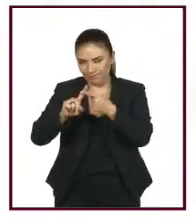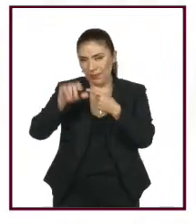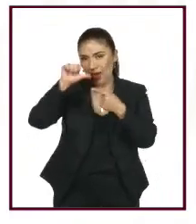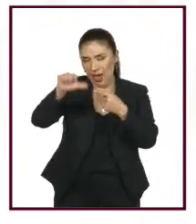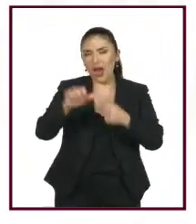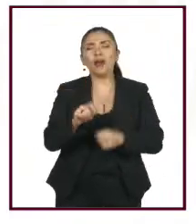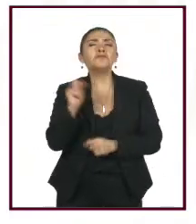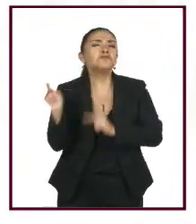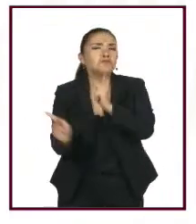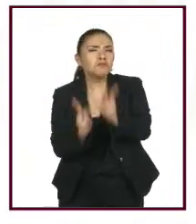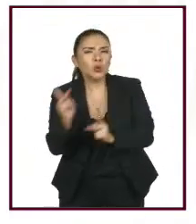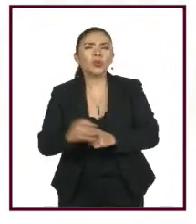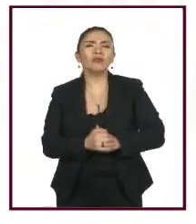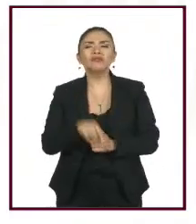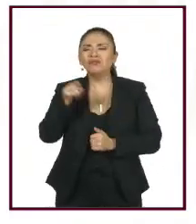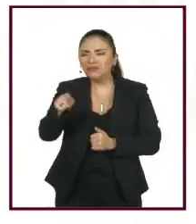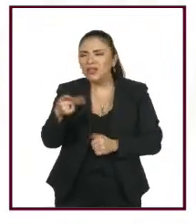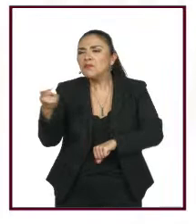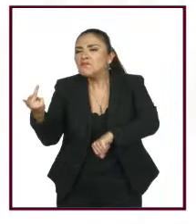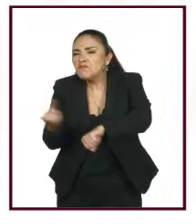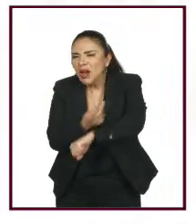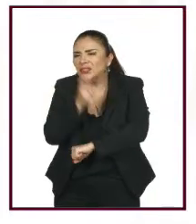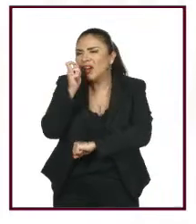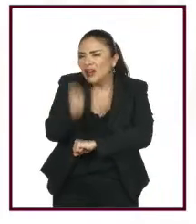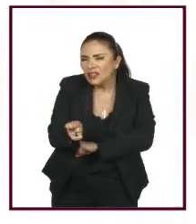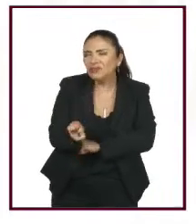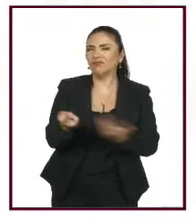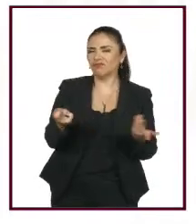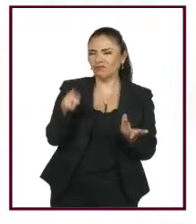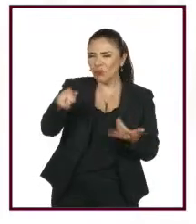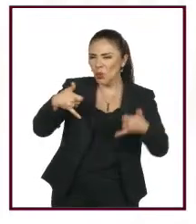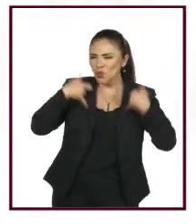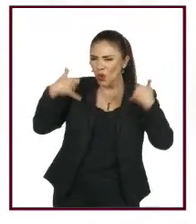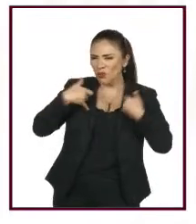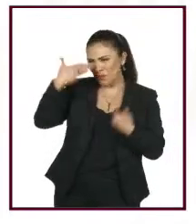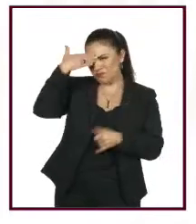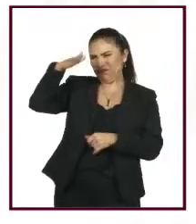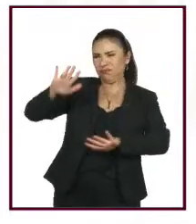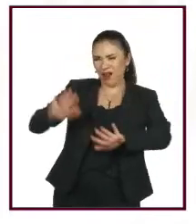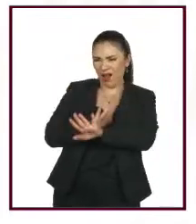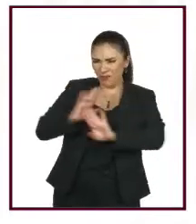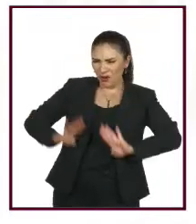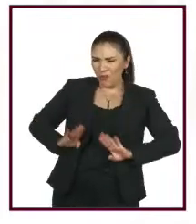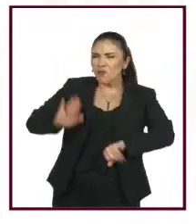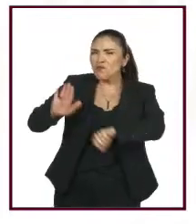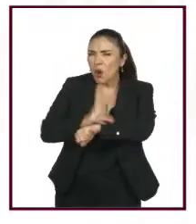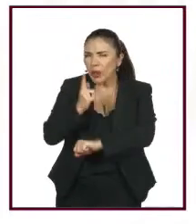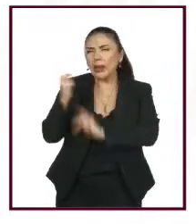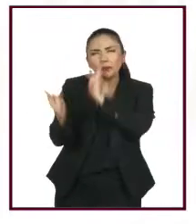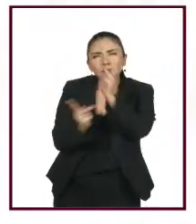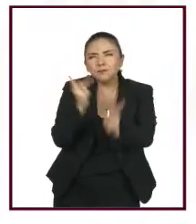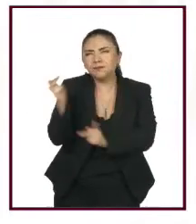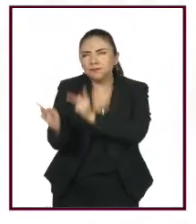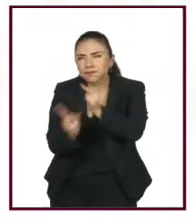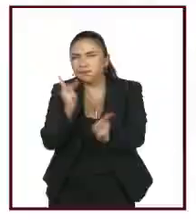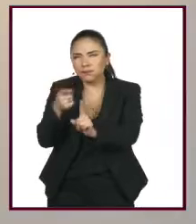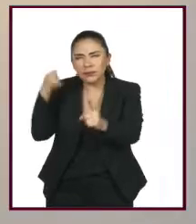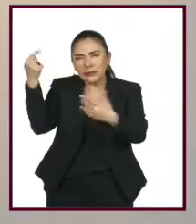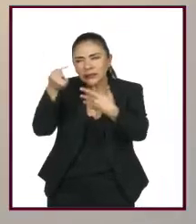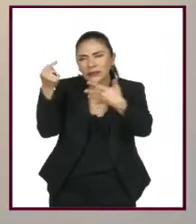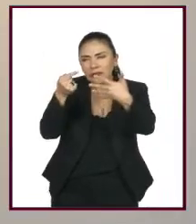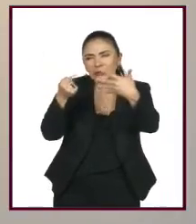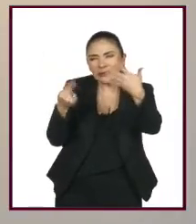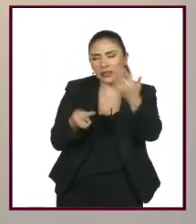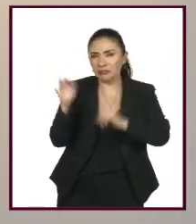Averiguar sobre qué está sucediendo con la o el adolescente. Interrogar de forma específica